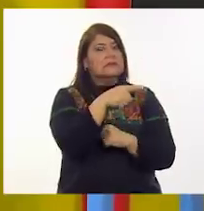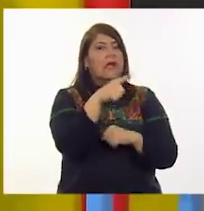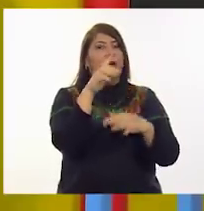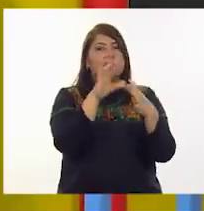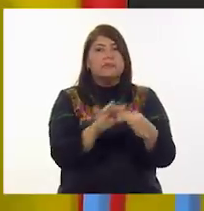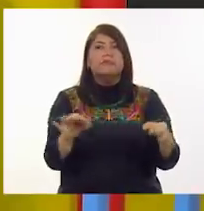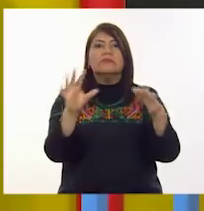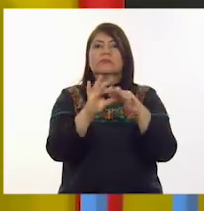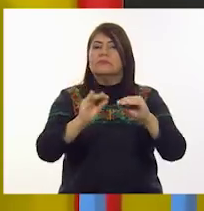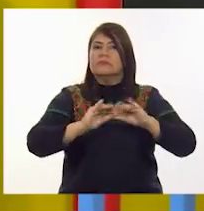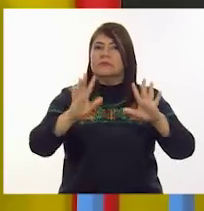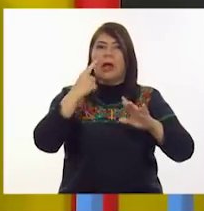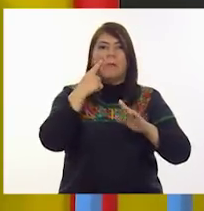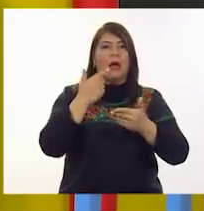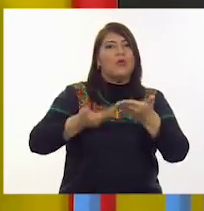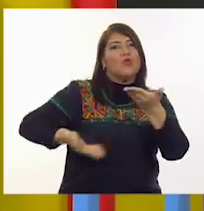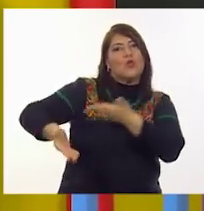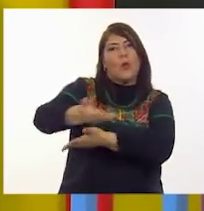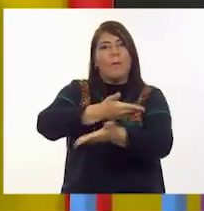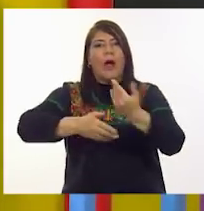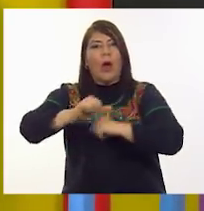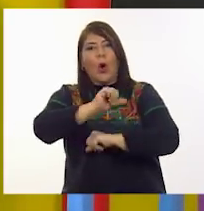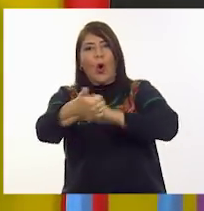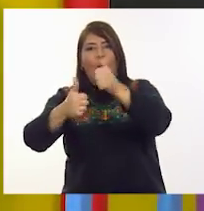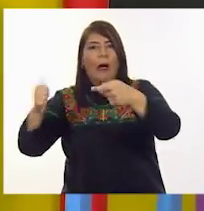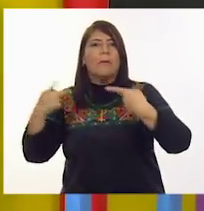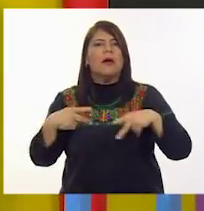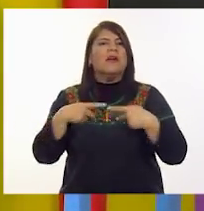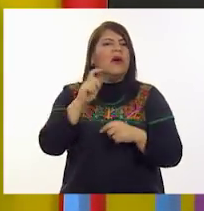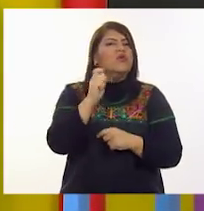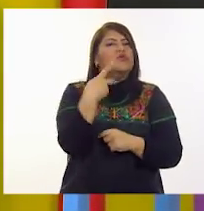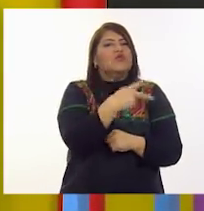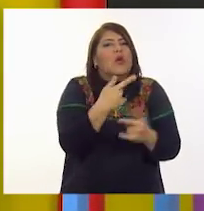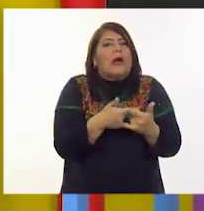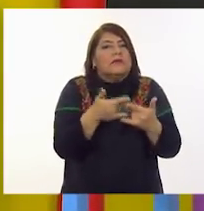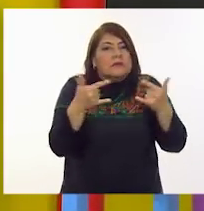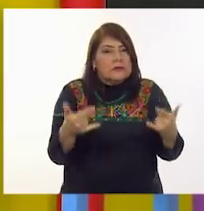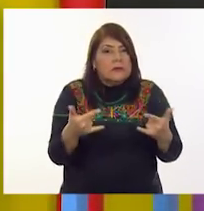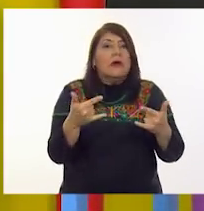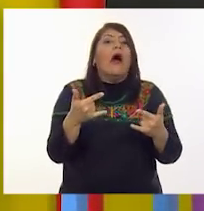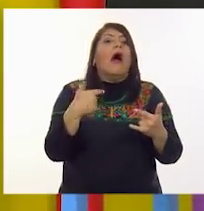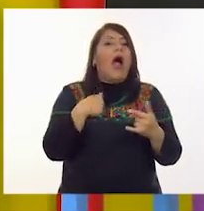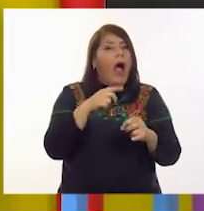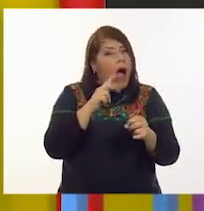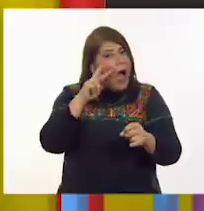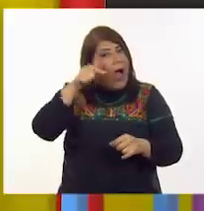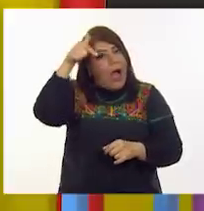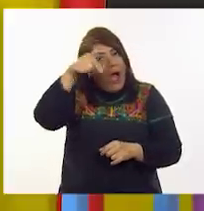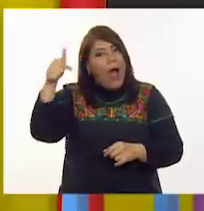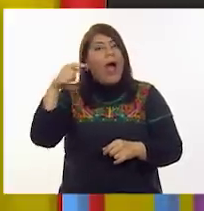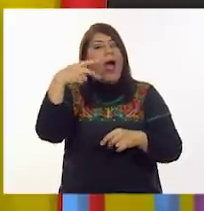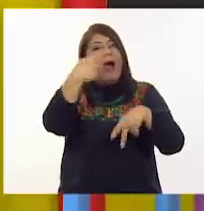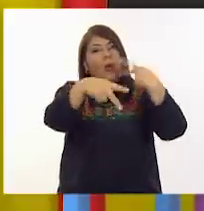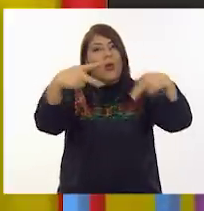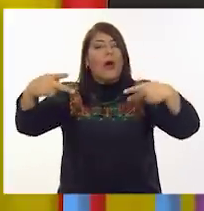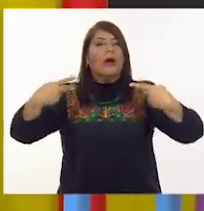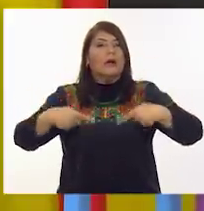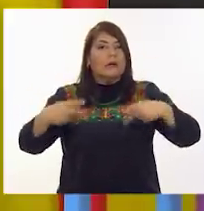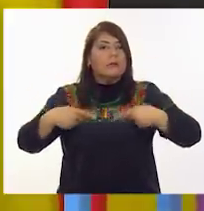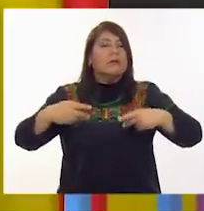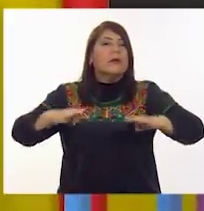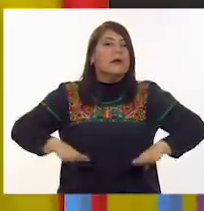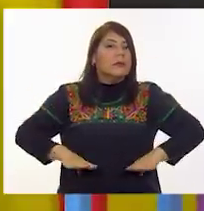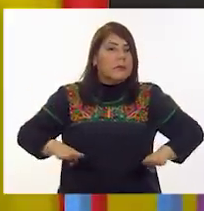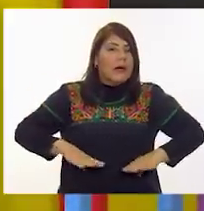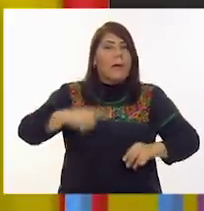y comparte lo que ha vivido con otras personas. También me doy cuenta de que cada quien tiene características personales que nos ayudan a superar